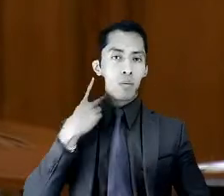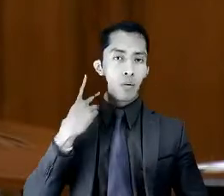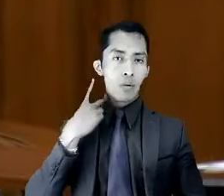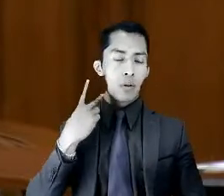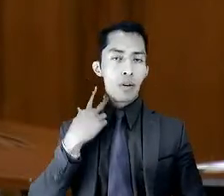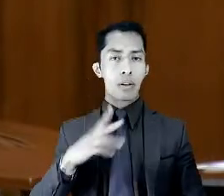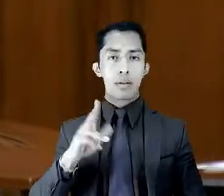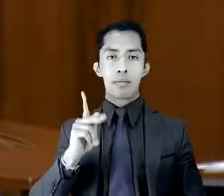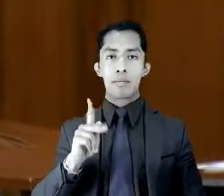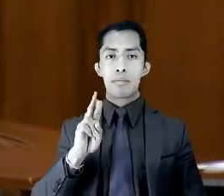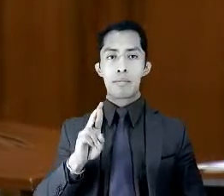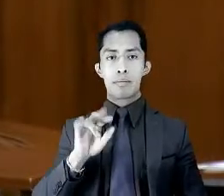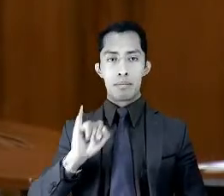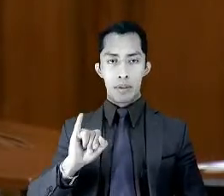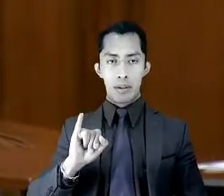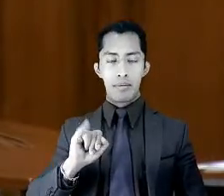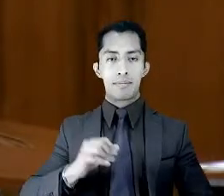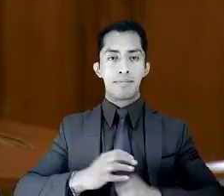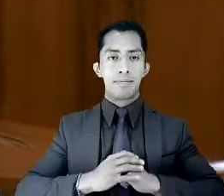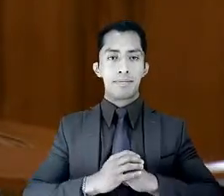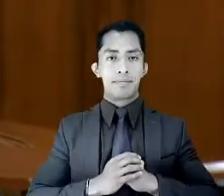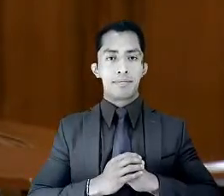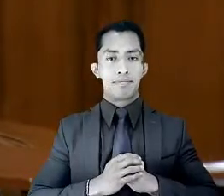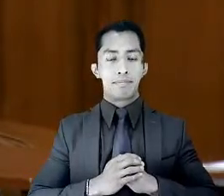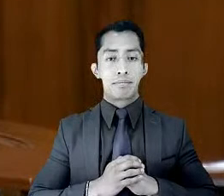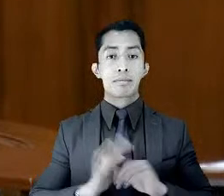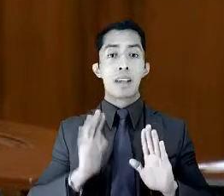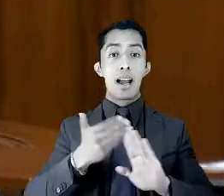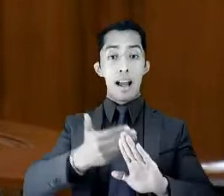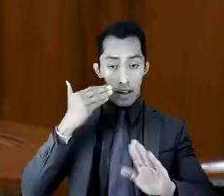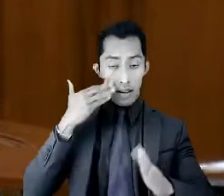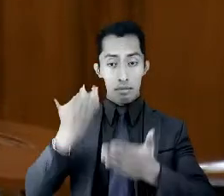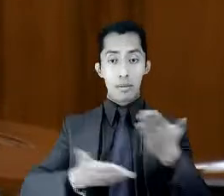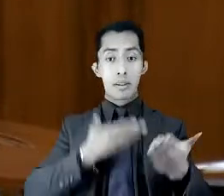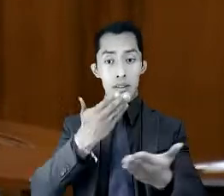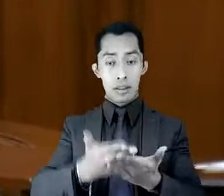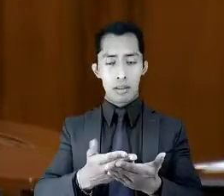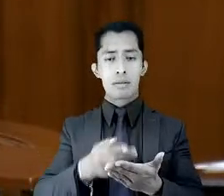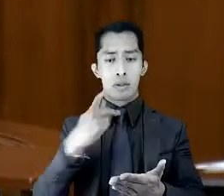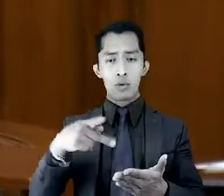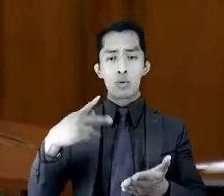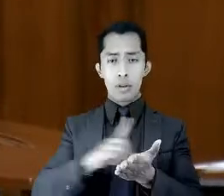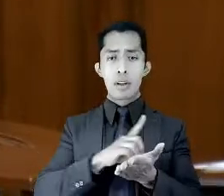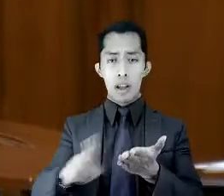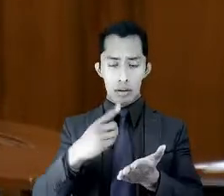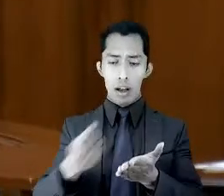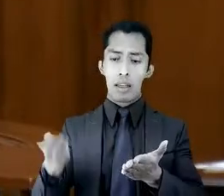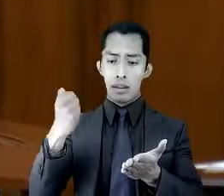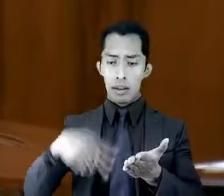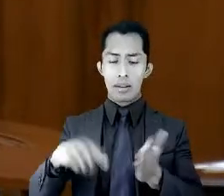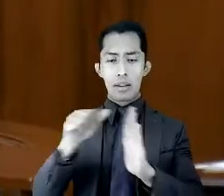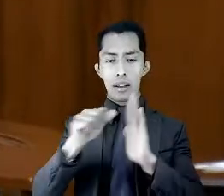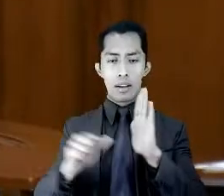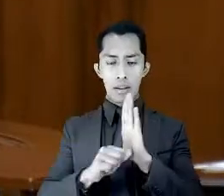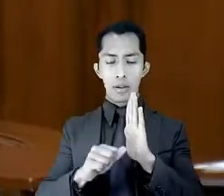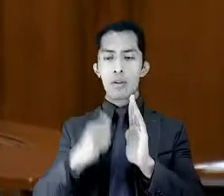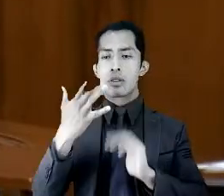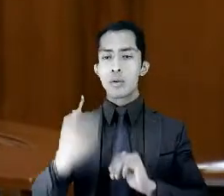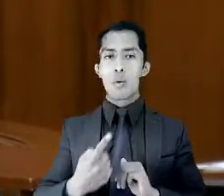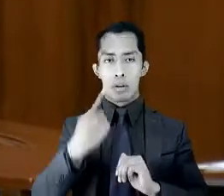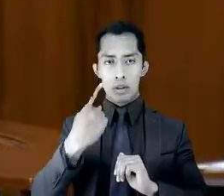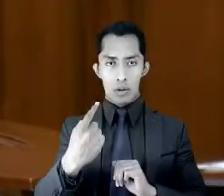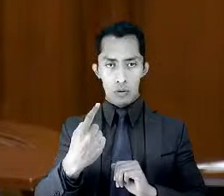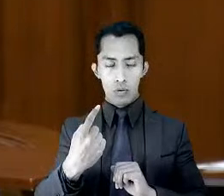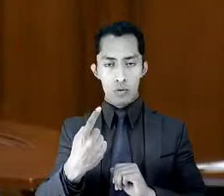Partido Revolucionario Institucional. Fue presentada en ejercicio del derecho contenido en los artículos 51,